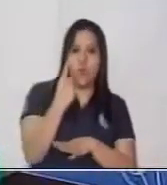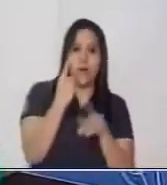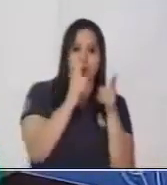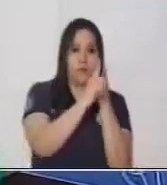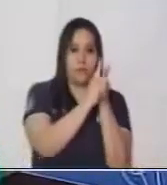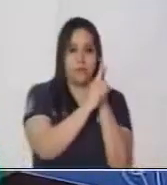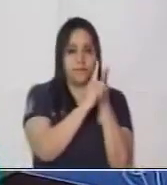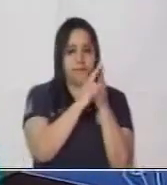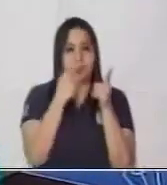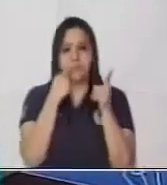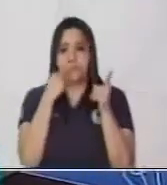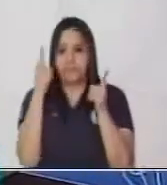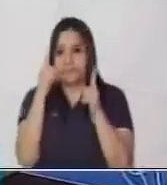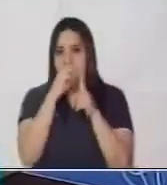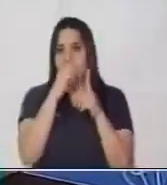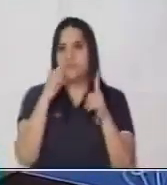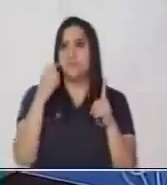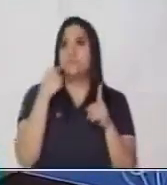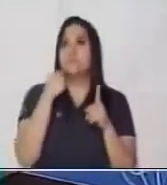la oración número 1.